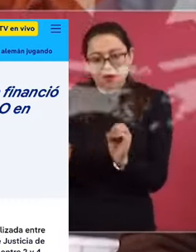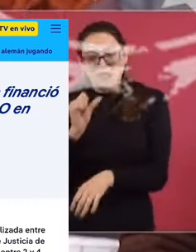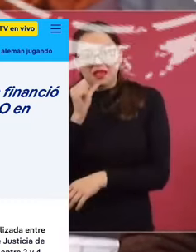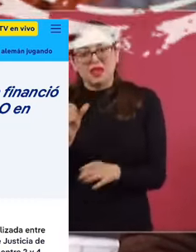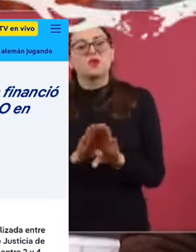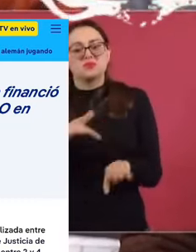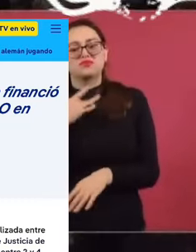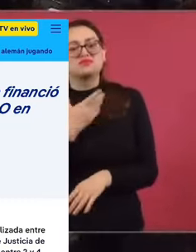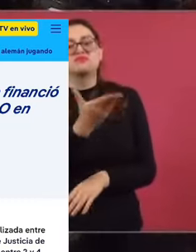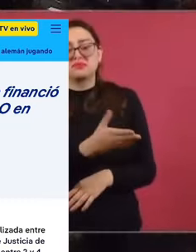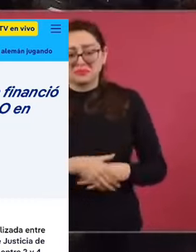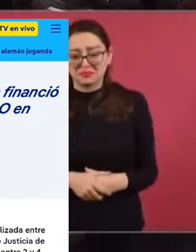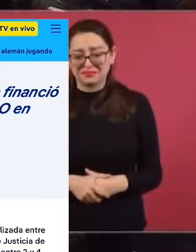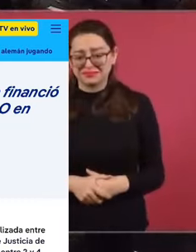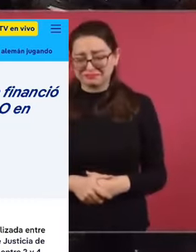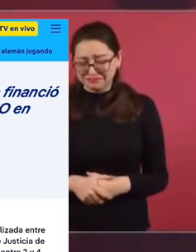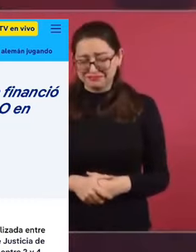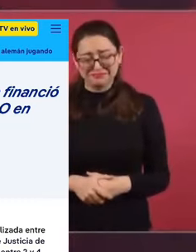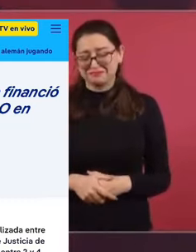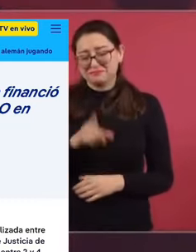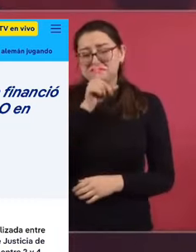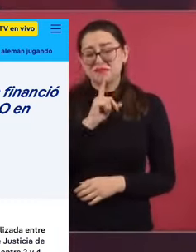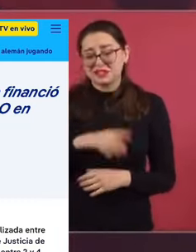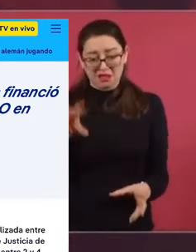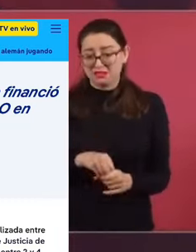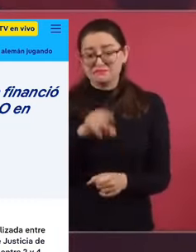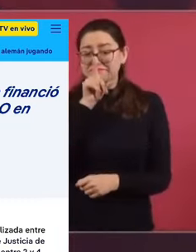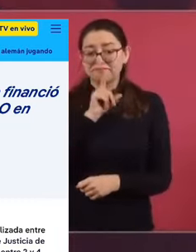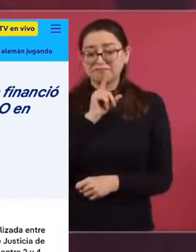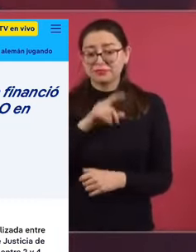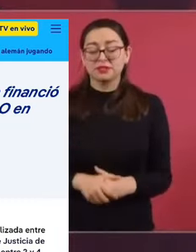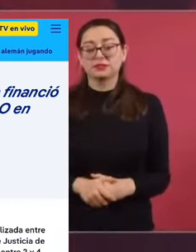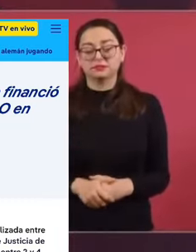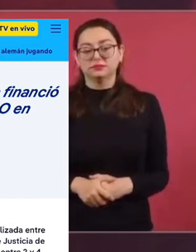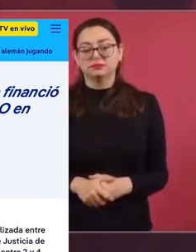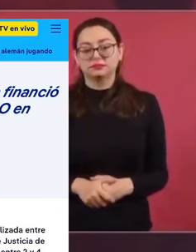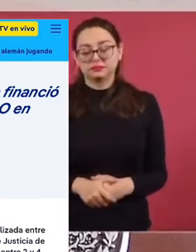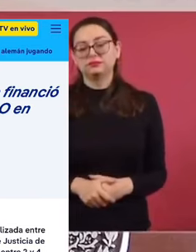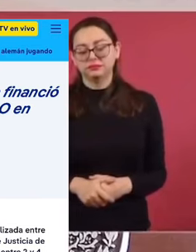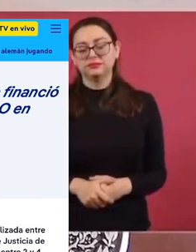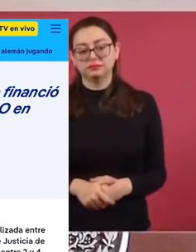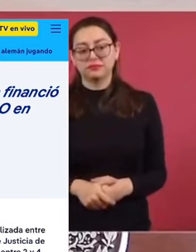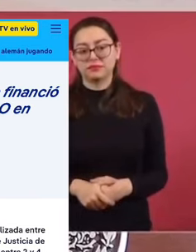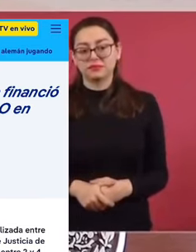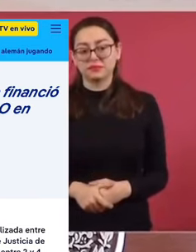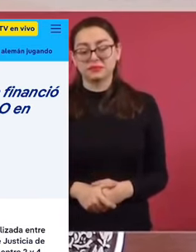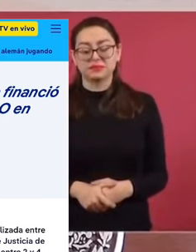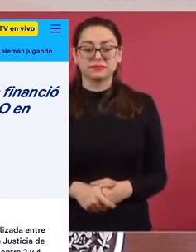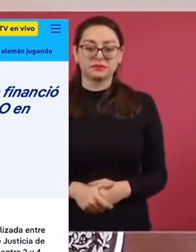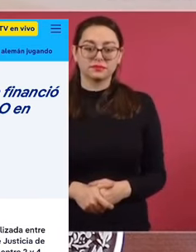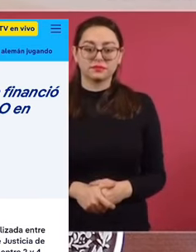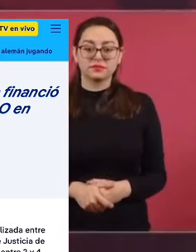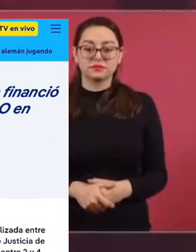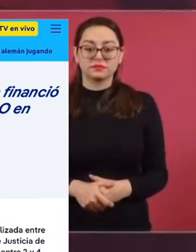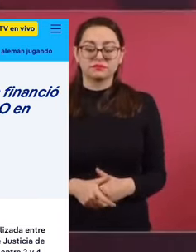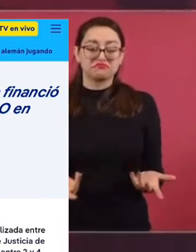Su campaña por la No, presidencia del 2026 es completamente falso, ¿no? Es una calumnia. Están, desde luego, muy molestos